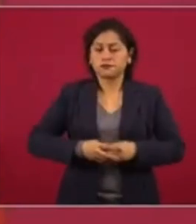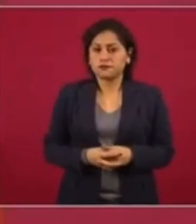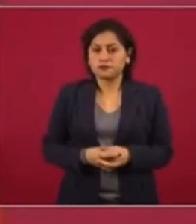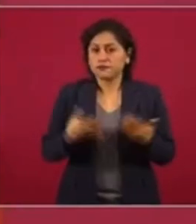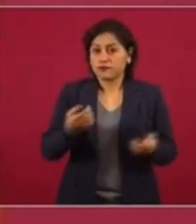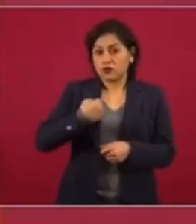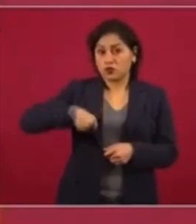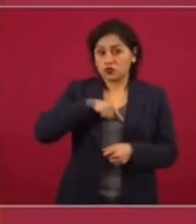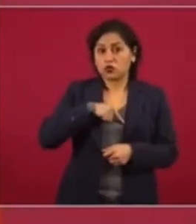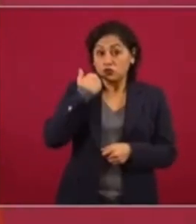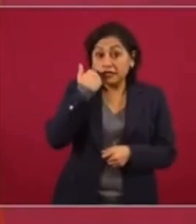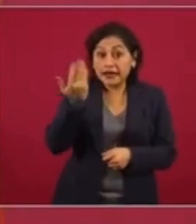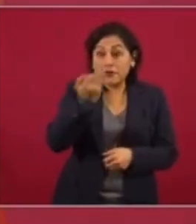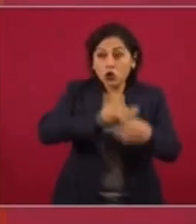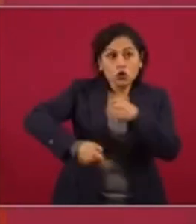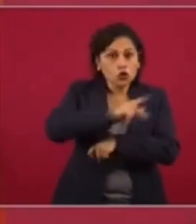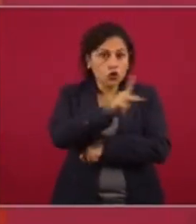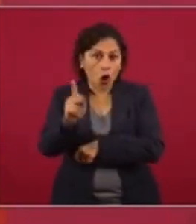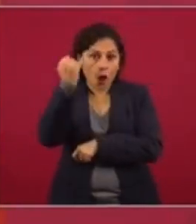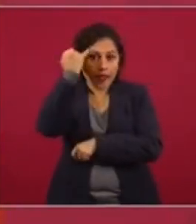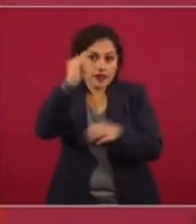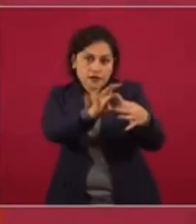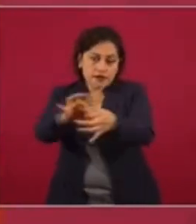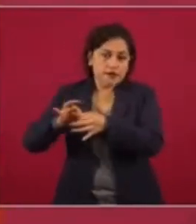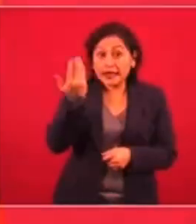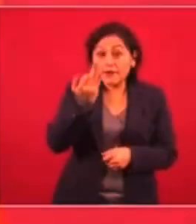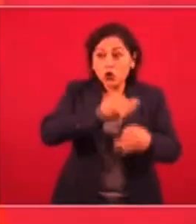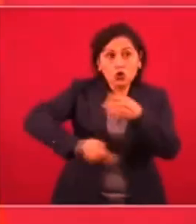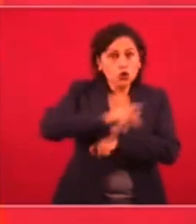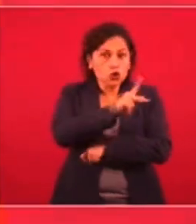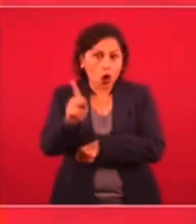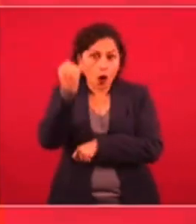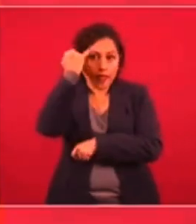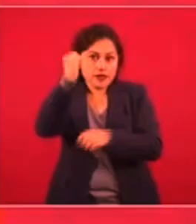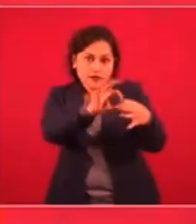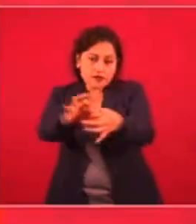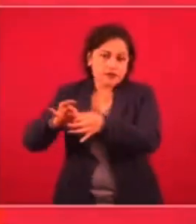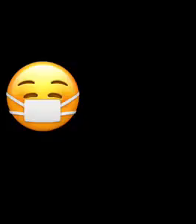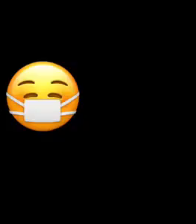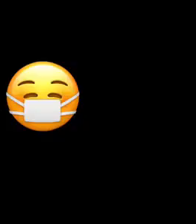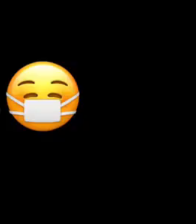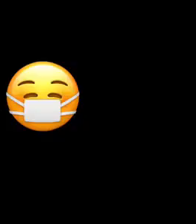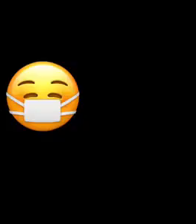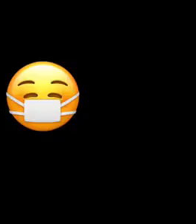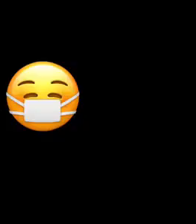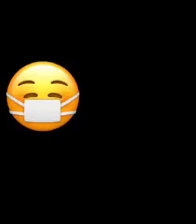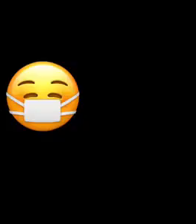que no aspiramos al pensamiento único, ni al consenso,